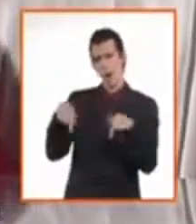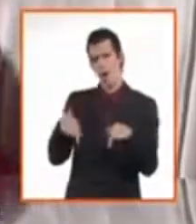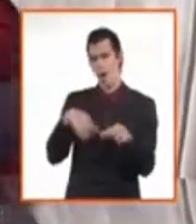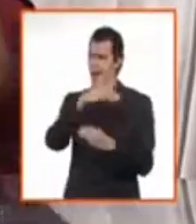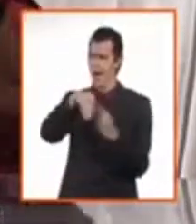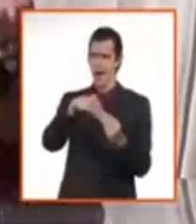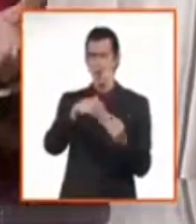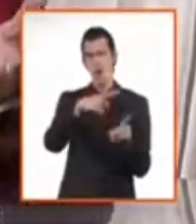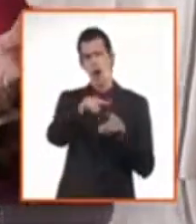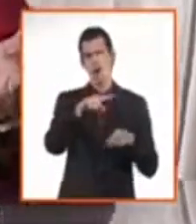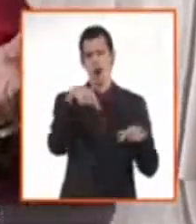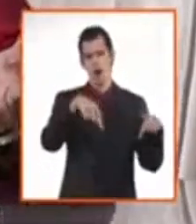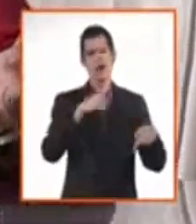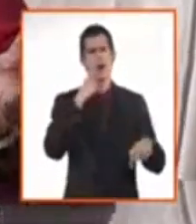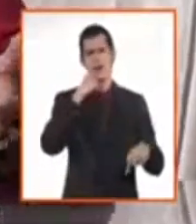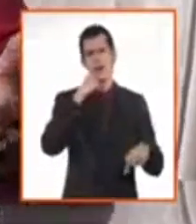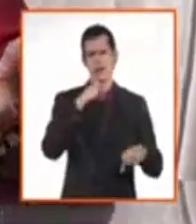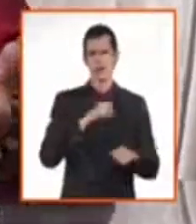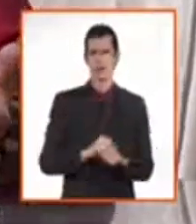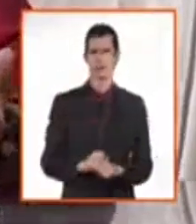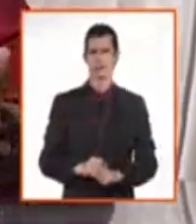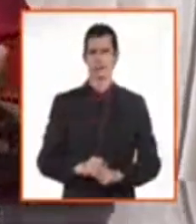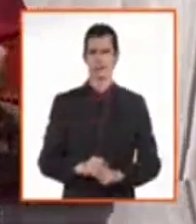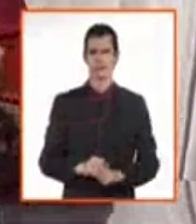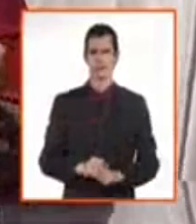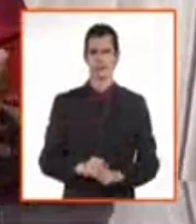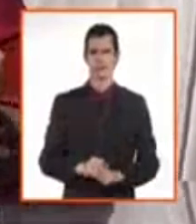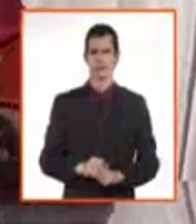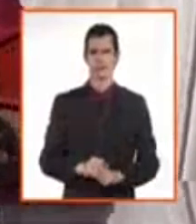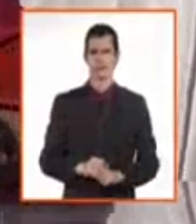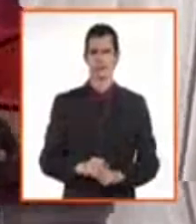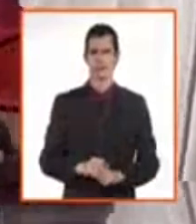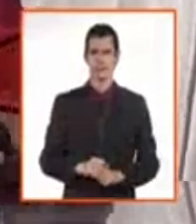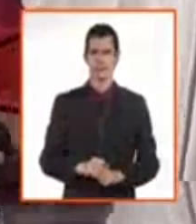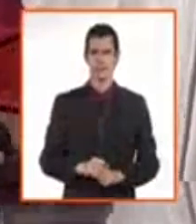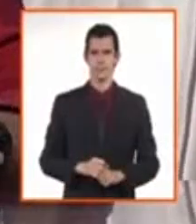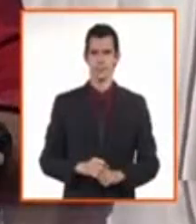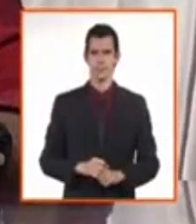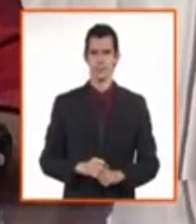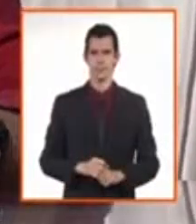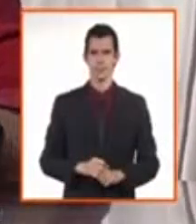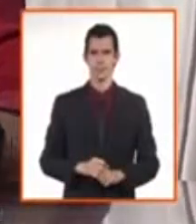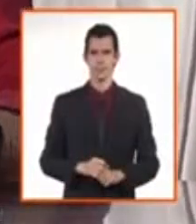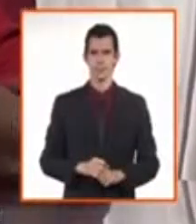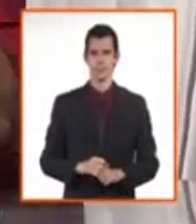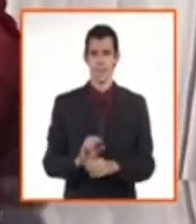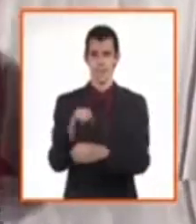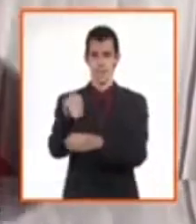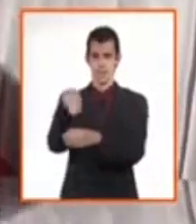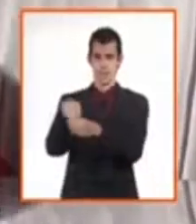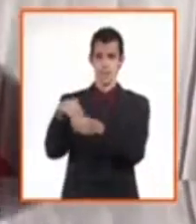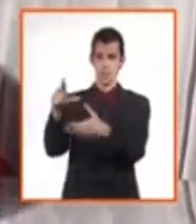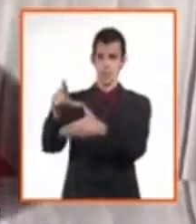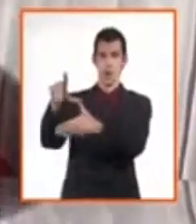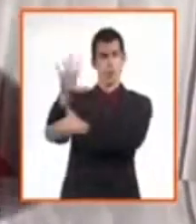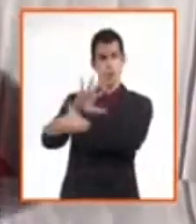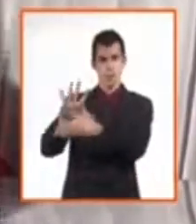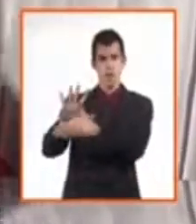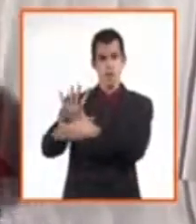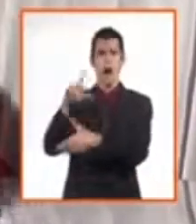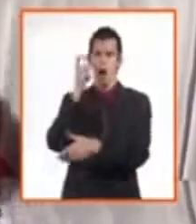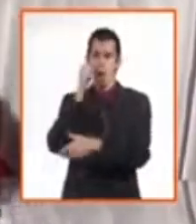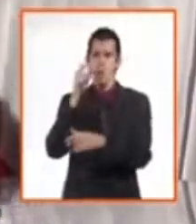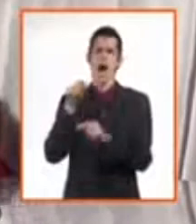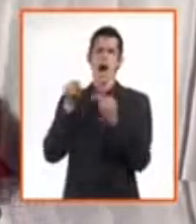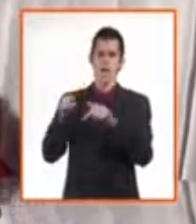apellido latinoamericano pero ya se sabe que es un es un embajador de eeuu dentro de américa latina que época almagro no